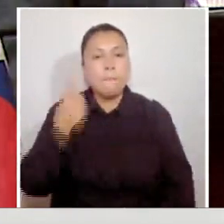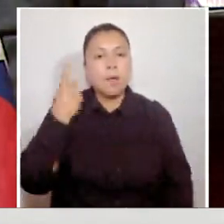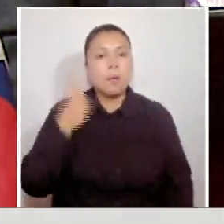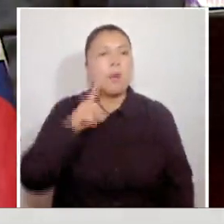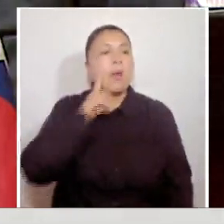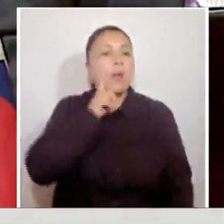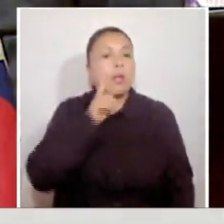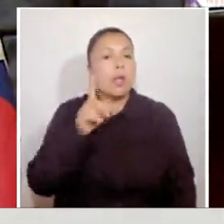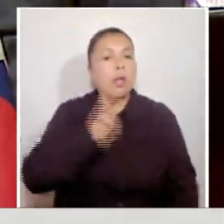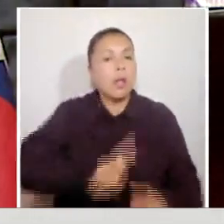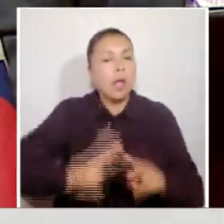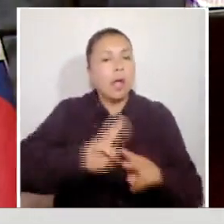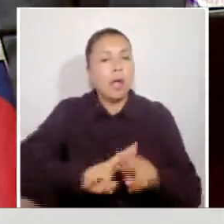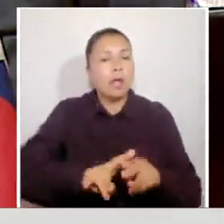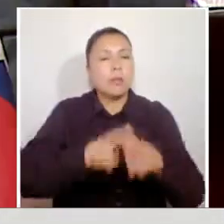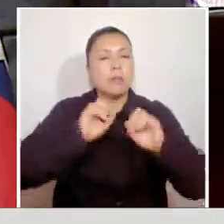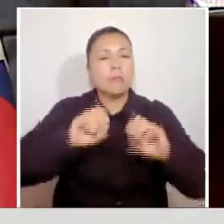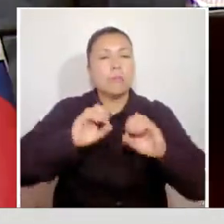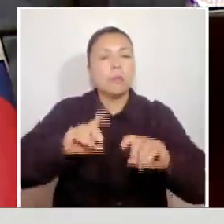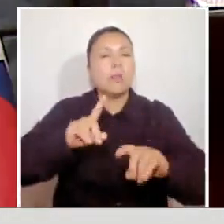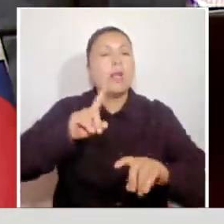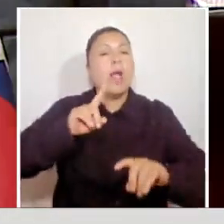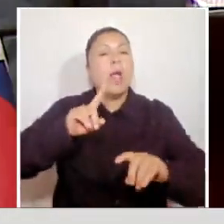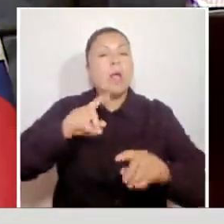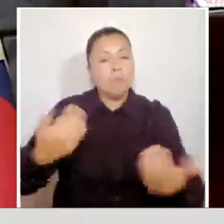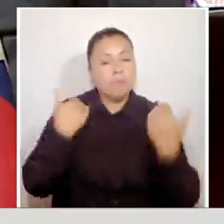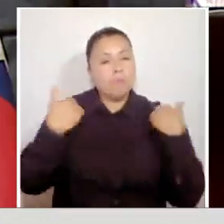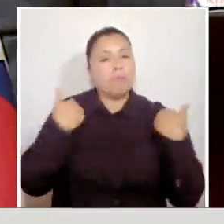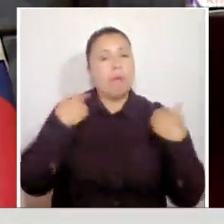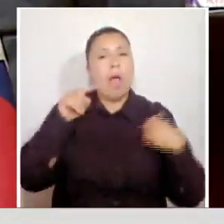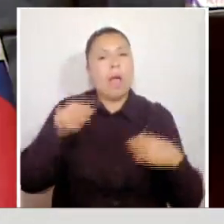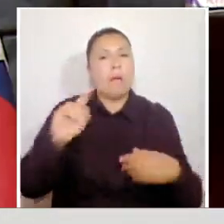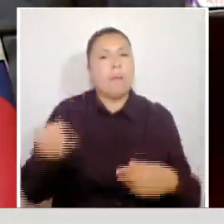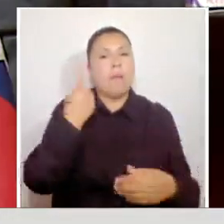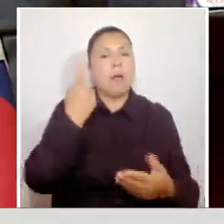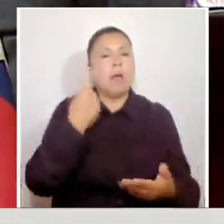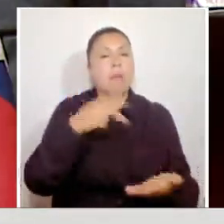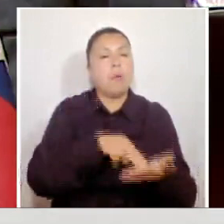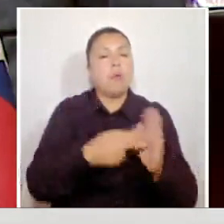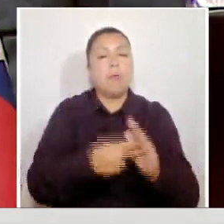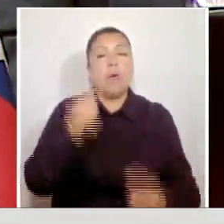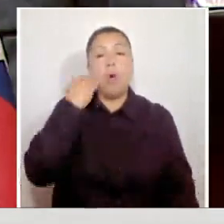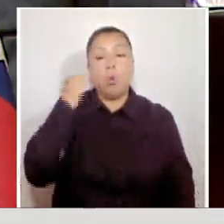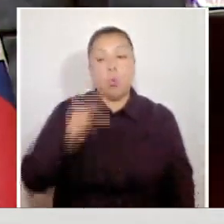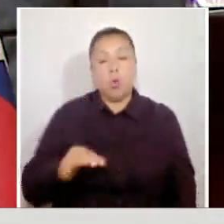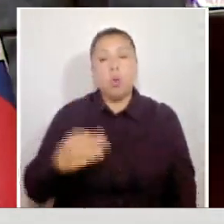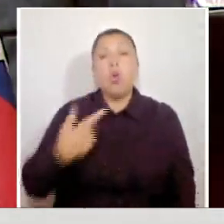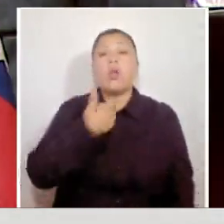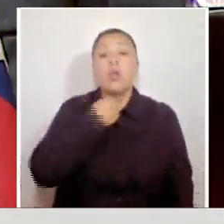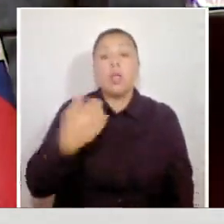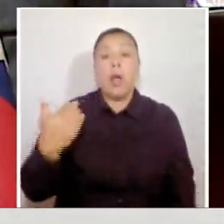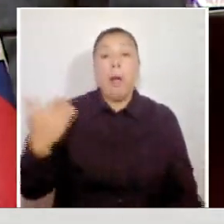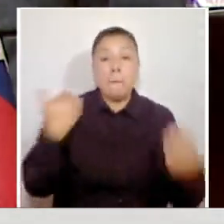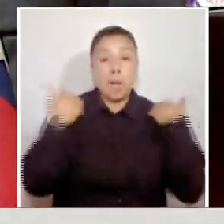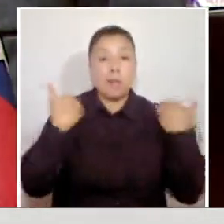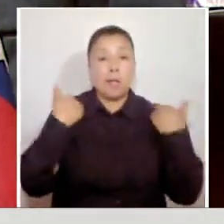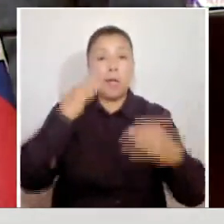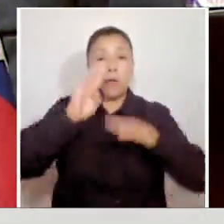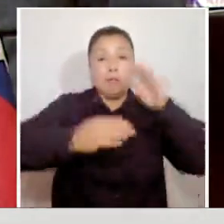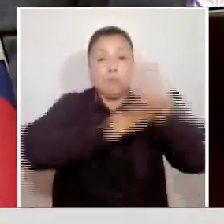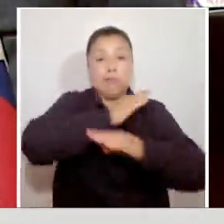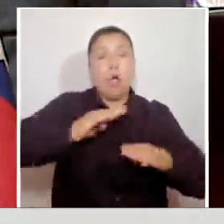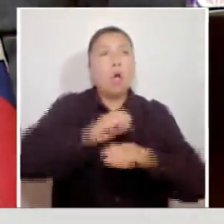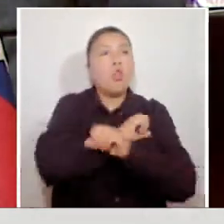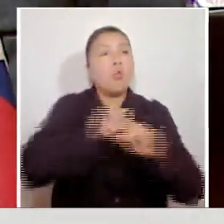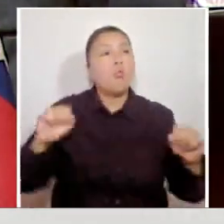la enseñanza y la práctica y aquí tenemos un primer problema Un niño que quiera practicar artes marciales hoy día no puede